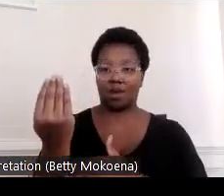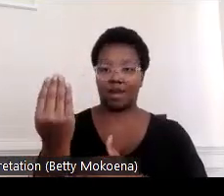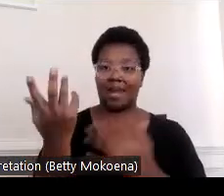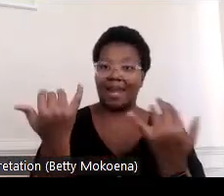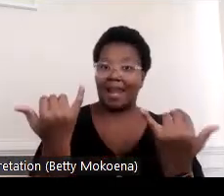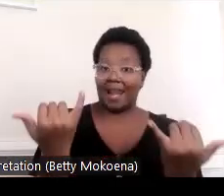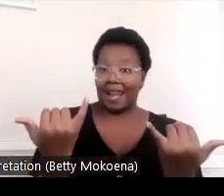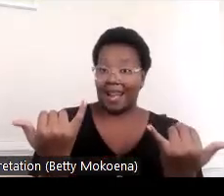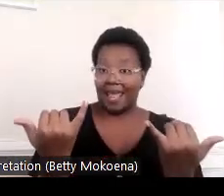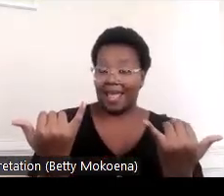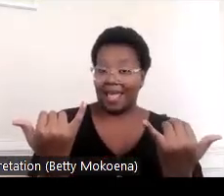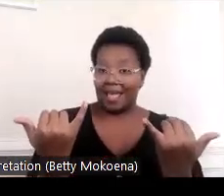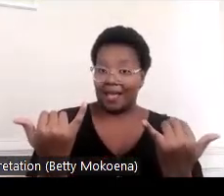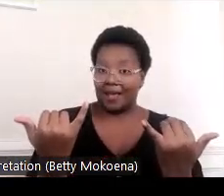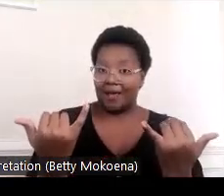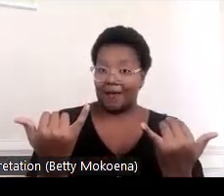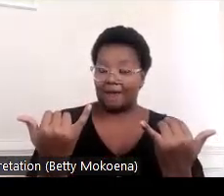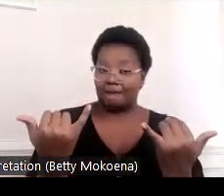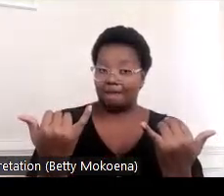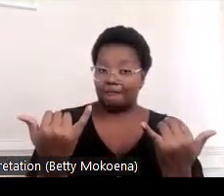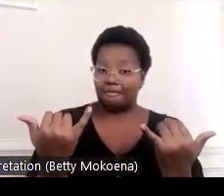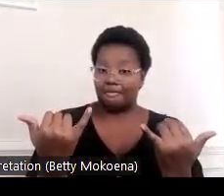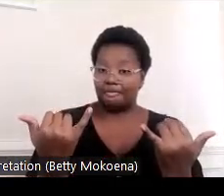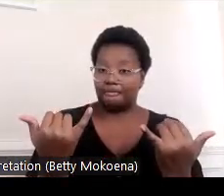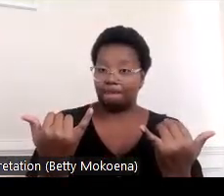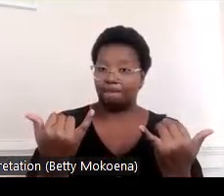en el 2014 y ahora